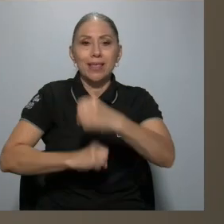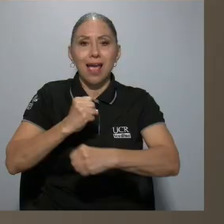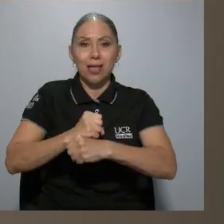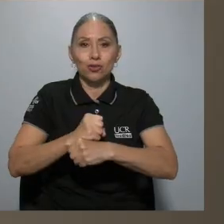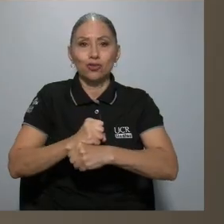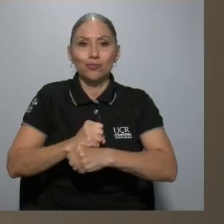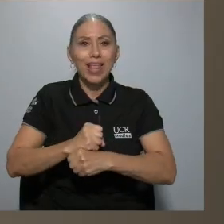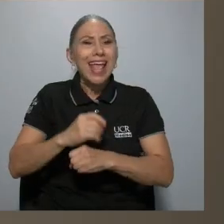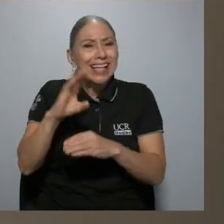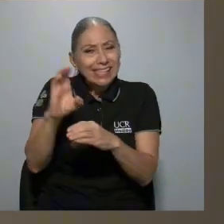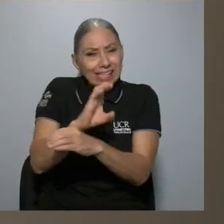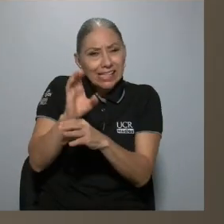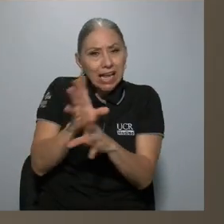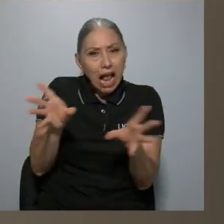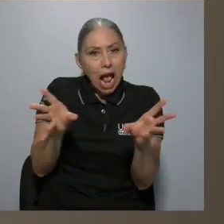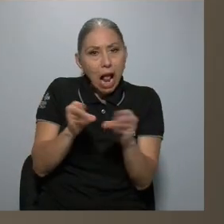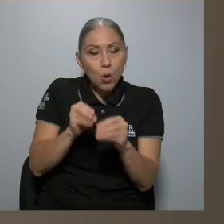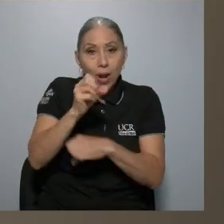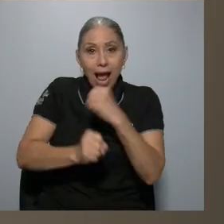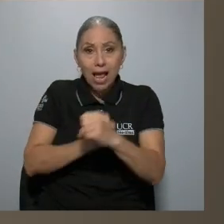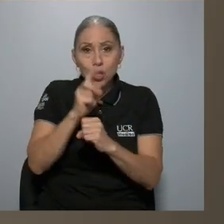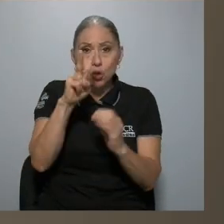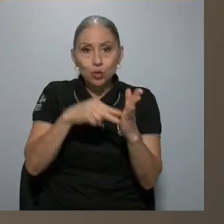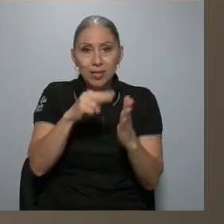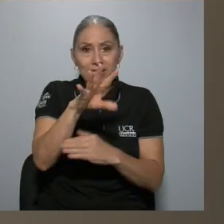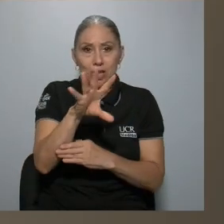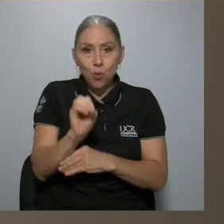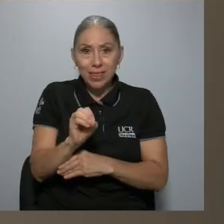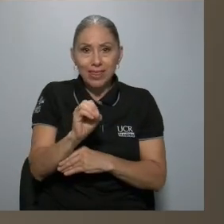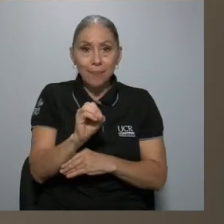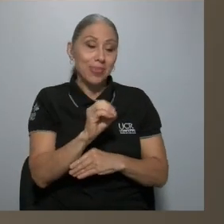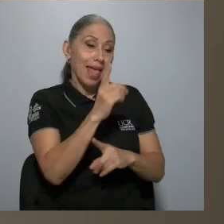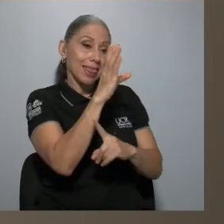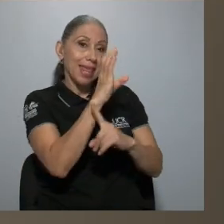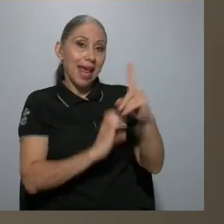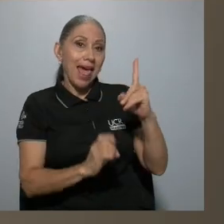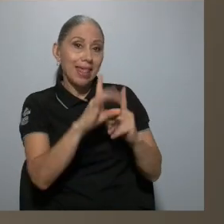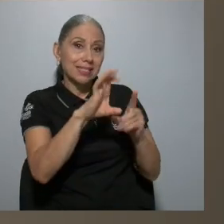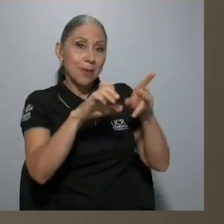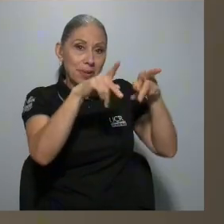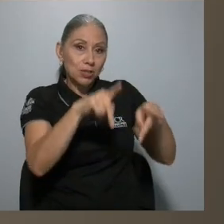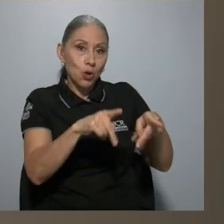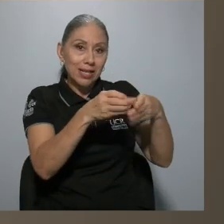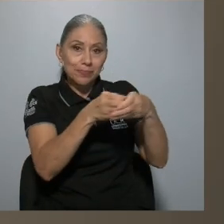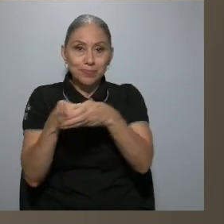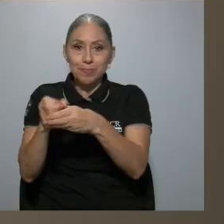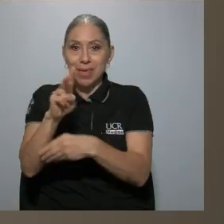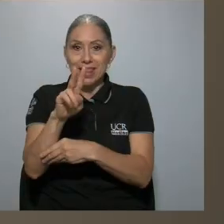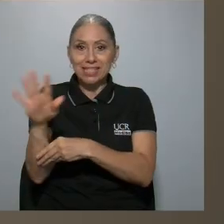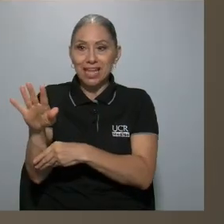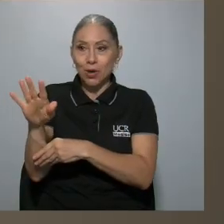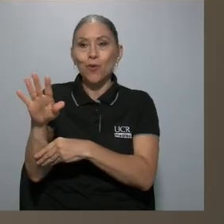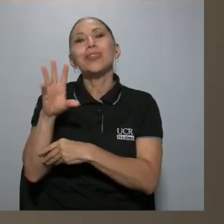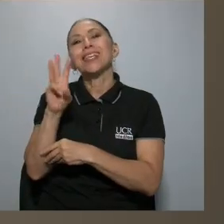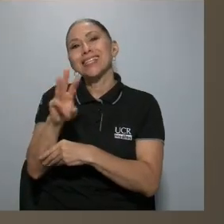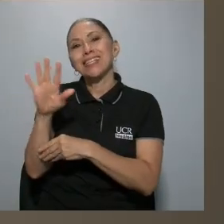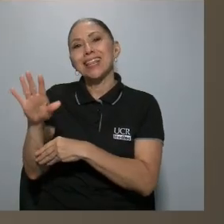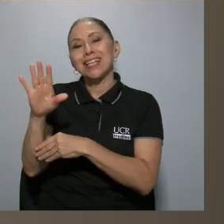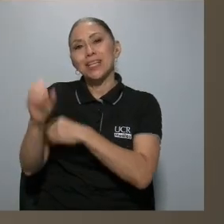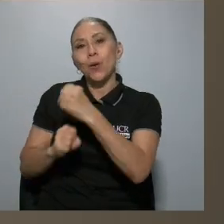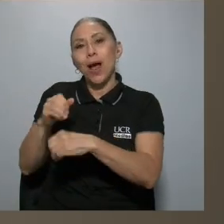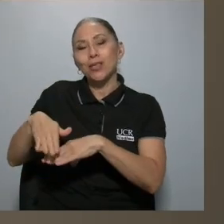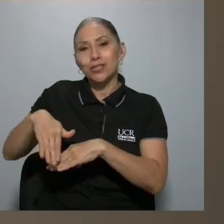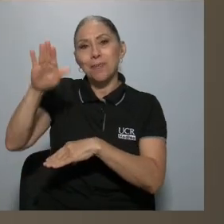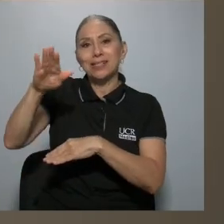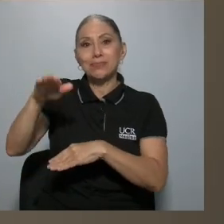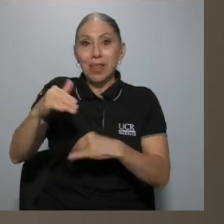cifras establecen que para el 2050, 25 de cada 100 personas tendrán 65 años y más. Hoy,